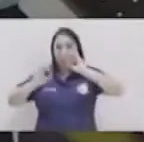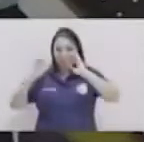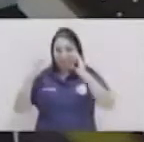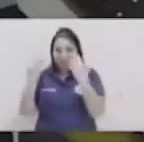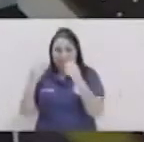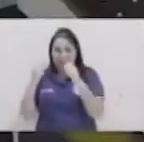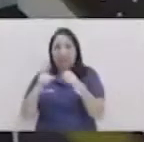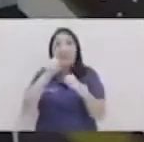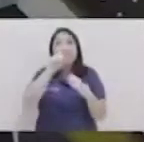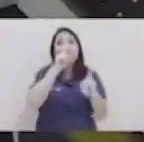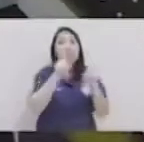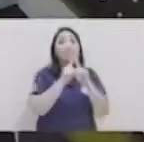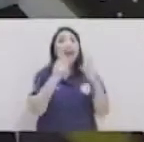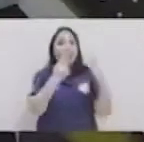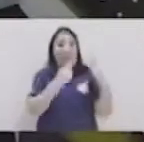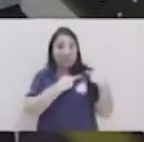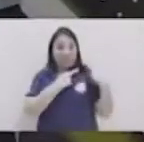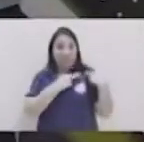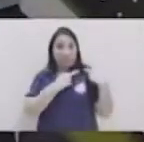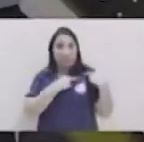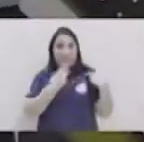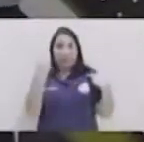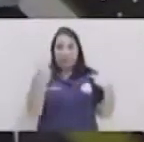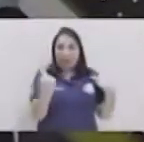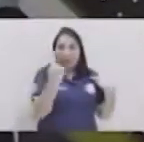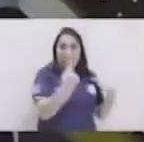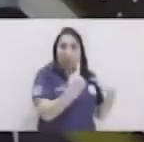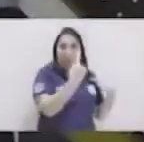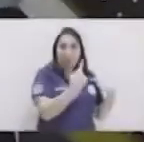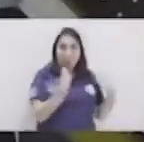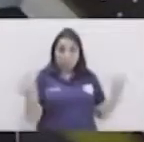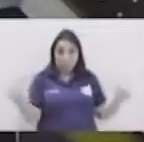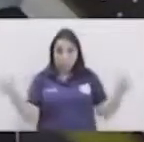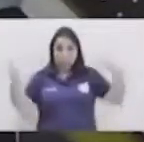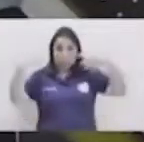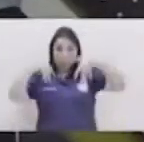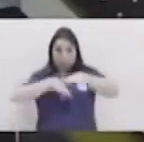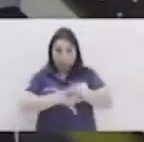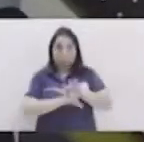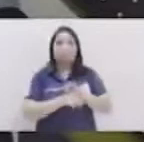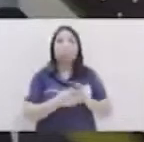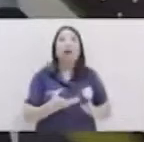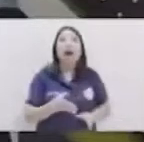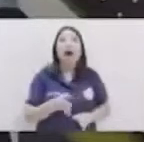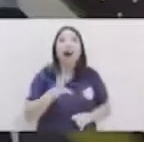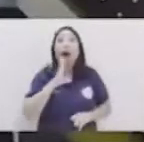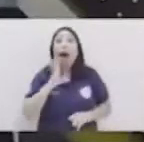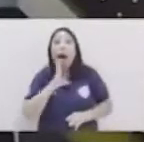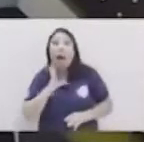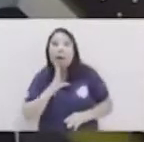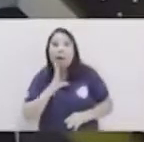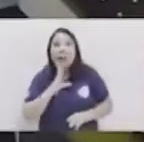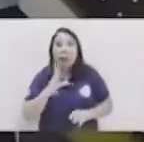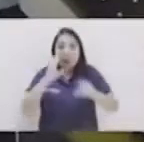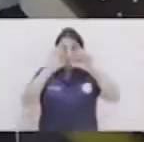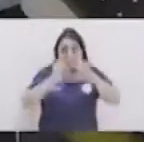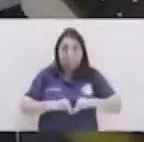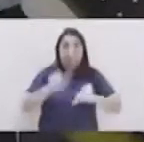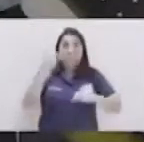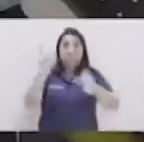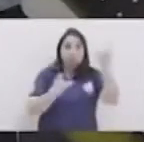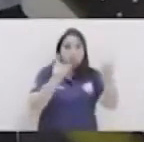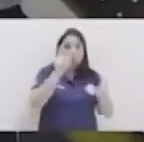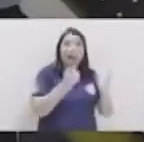vulnerabilidades y que seamos responsables y también nos involucremos, hablemos con las personas que están en nuestro